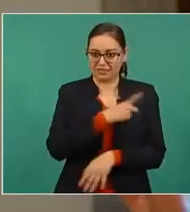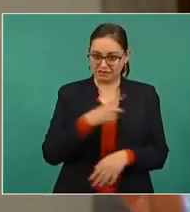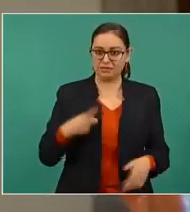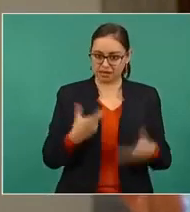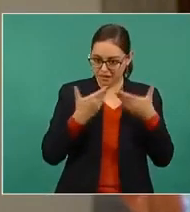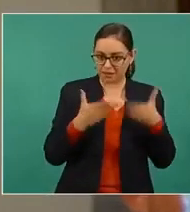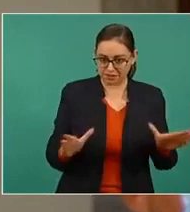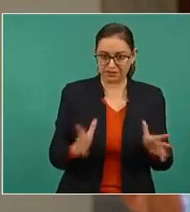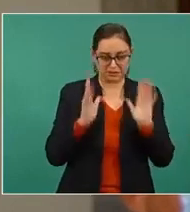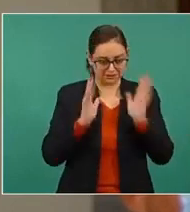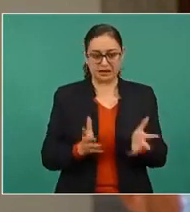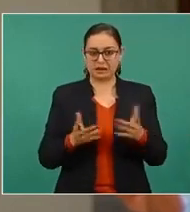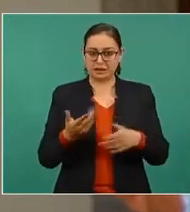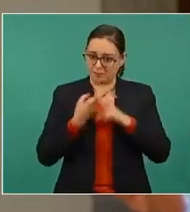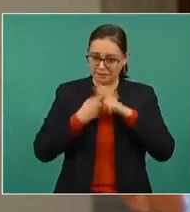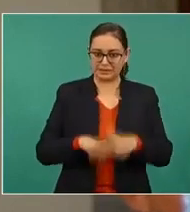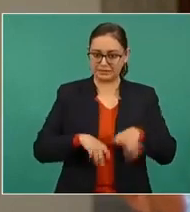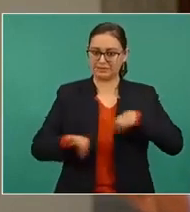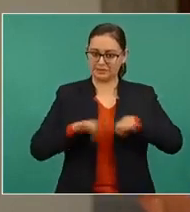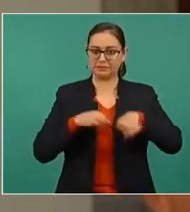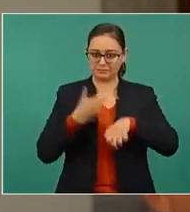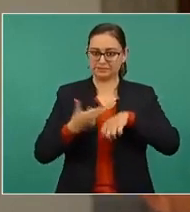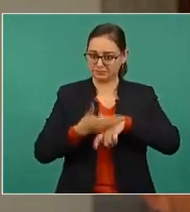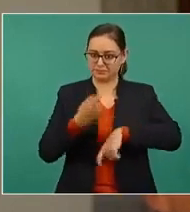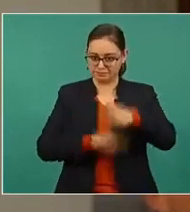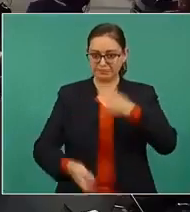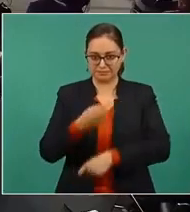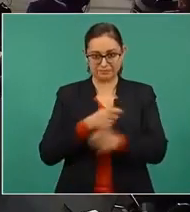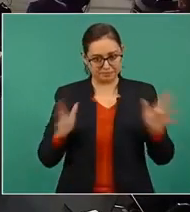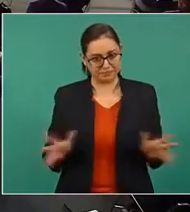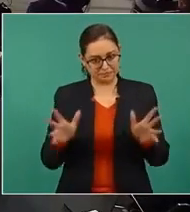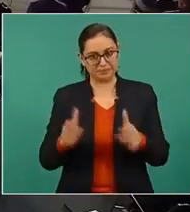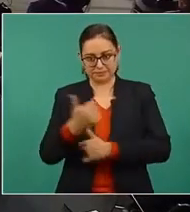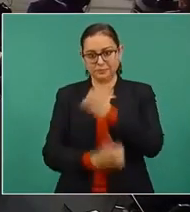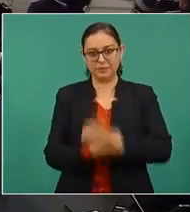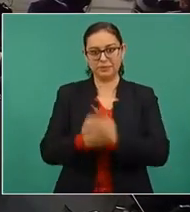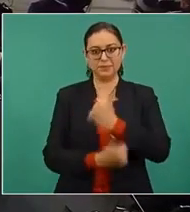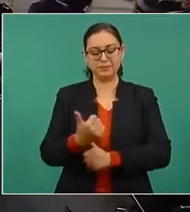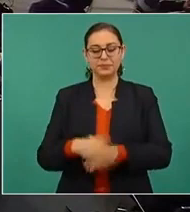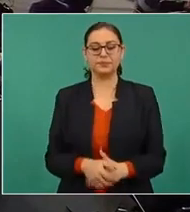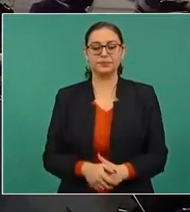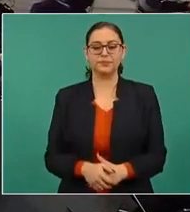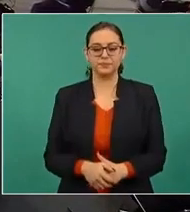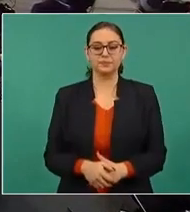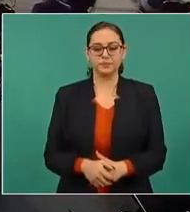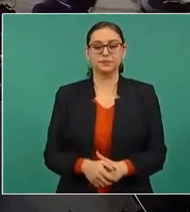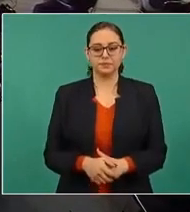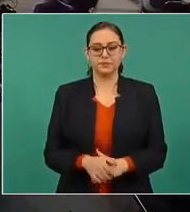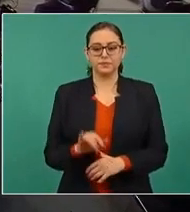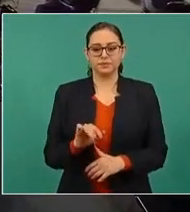Abra sus puertas, dé curso a los trámites precisamente para propiciar este ánimo de competencia. Sí, mire, todas